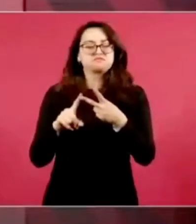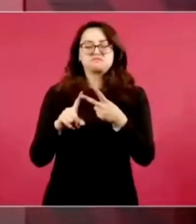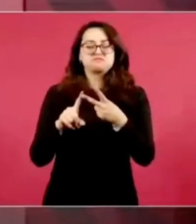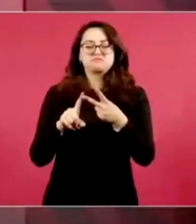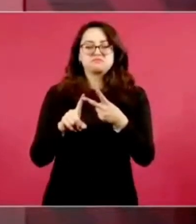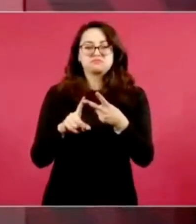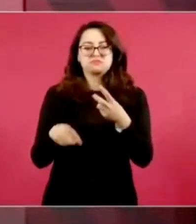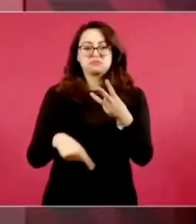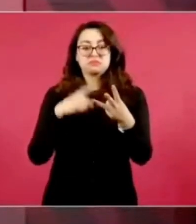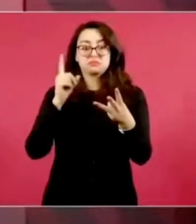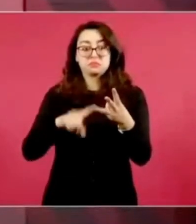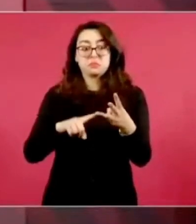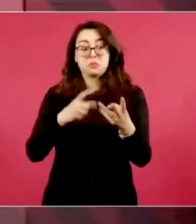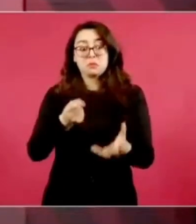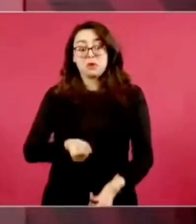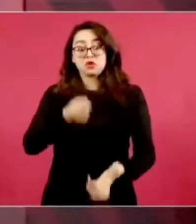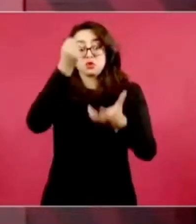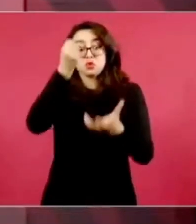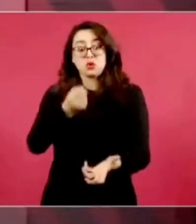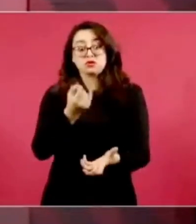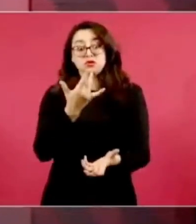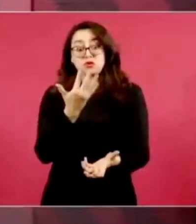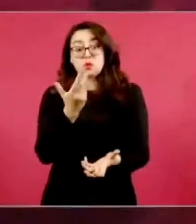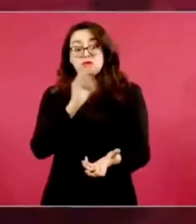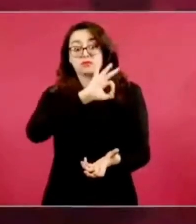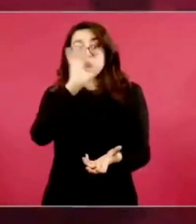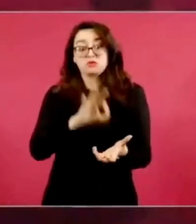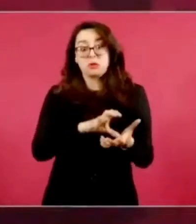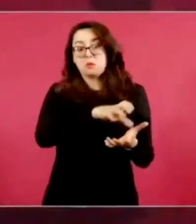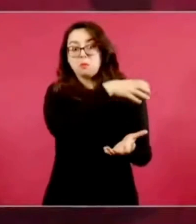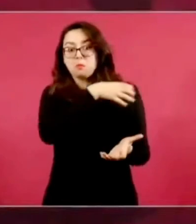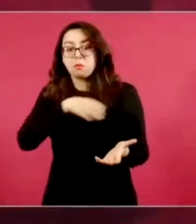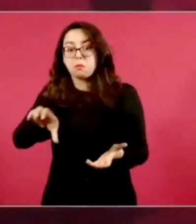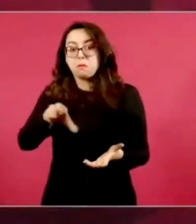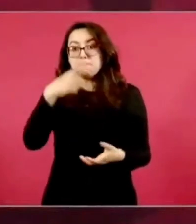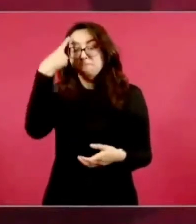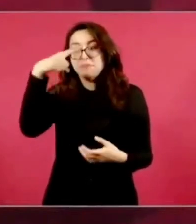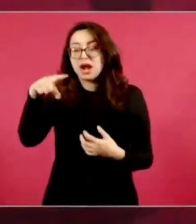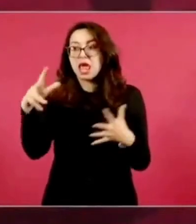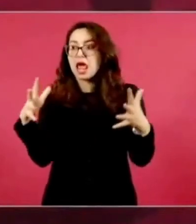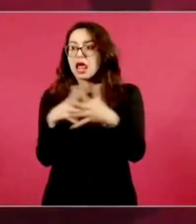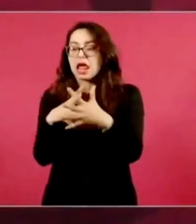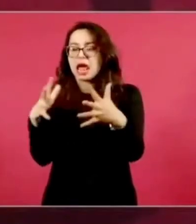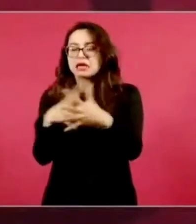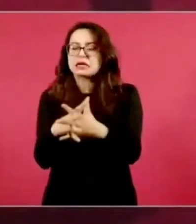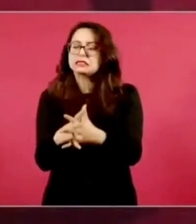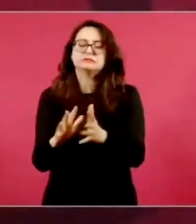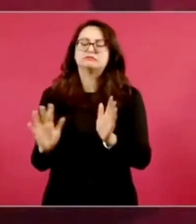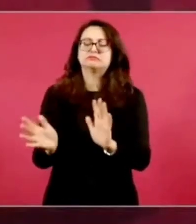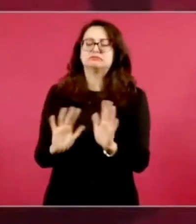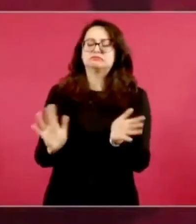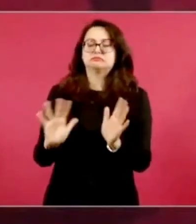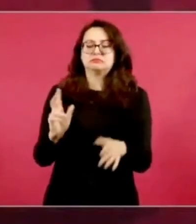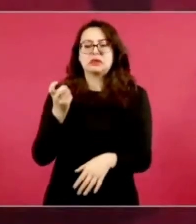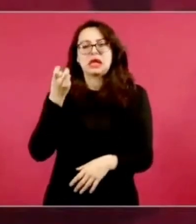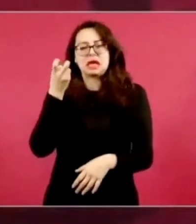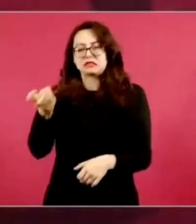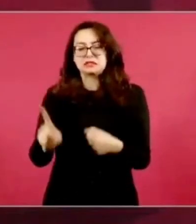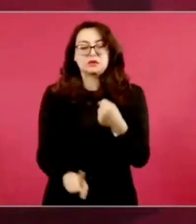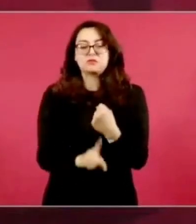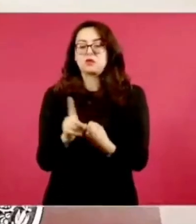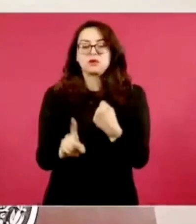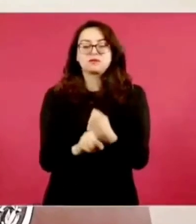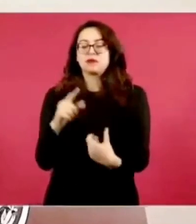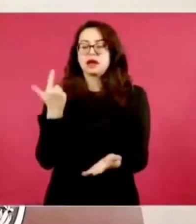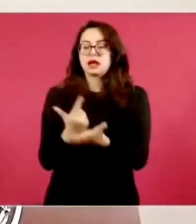destinaban la mitad de su presupuesto a la industria bélica. Su principal problema era